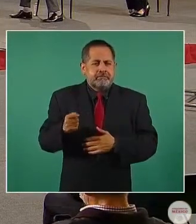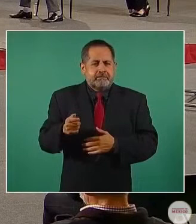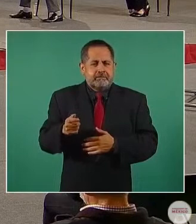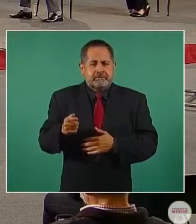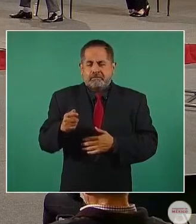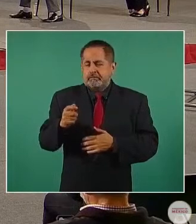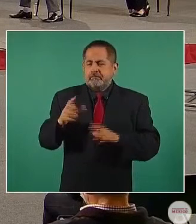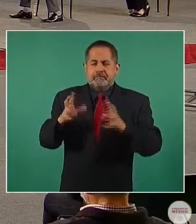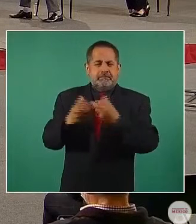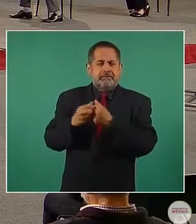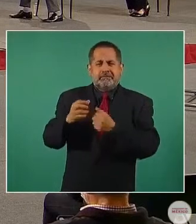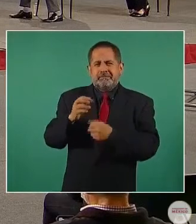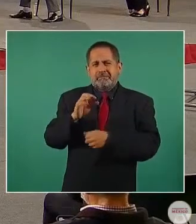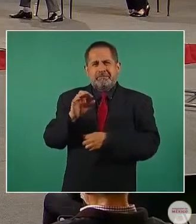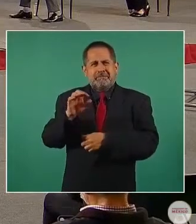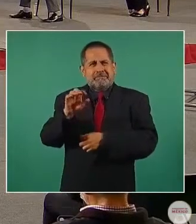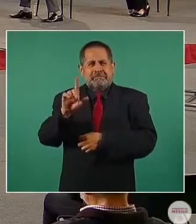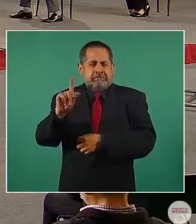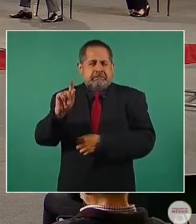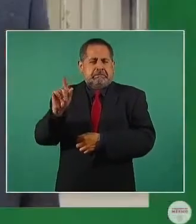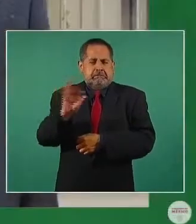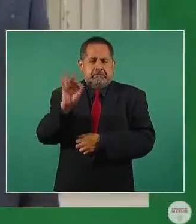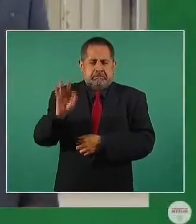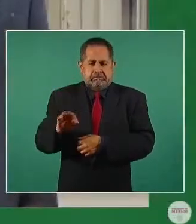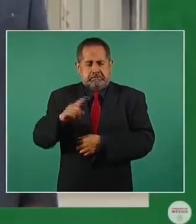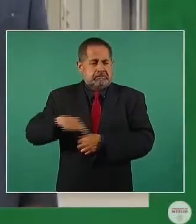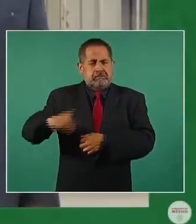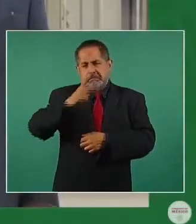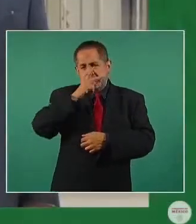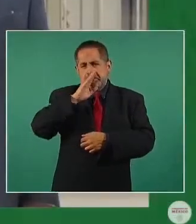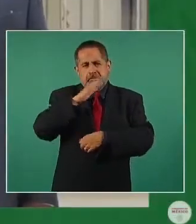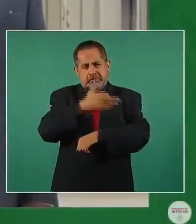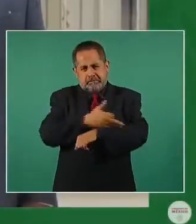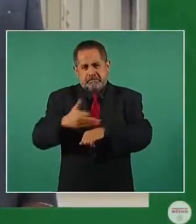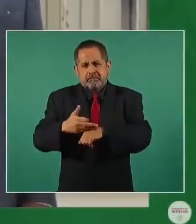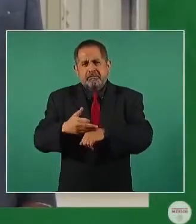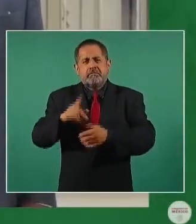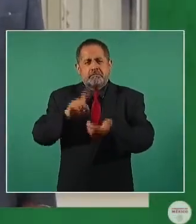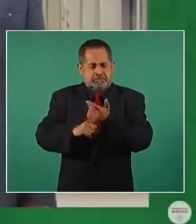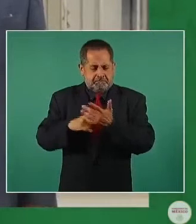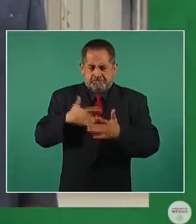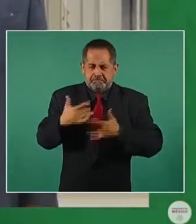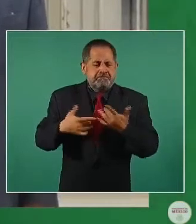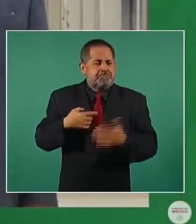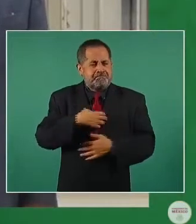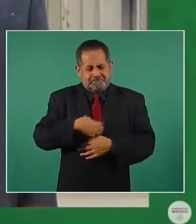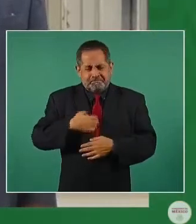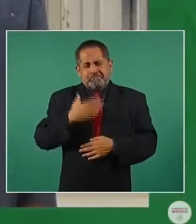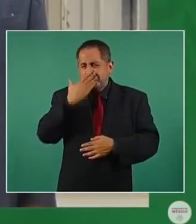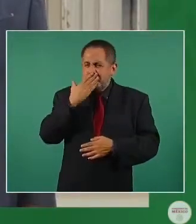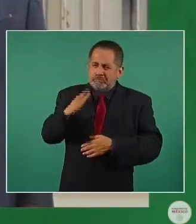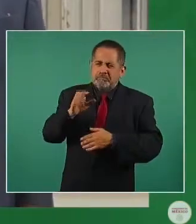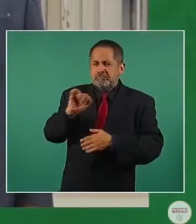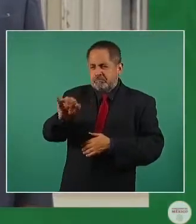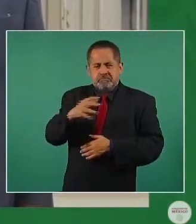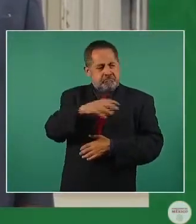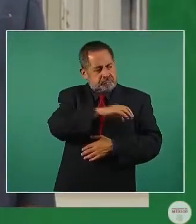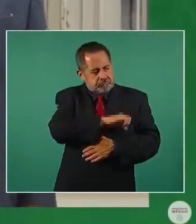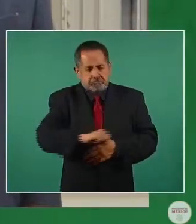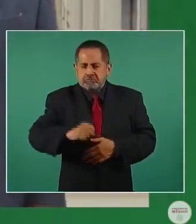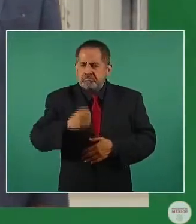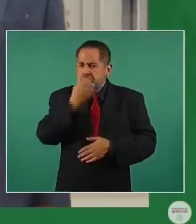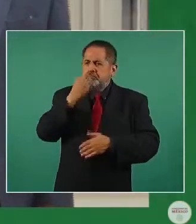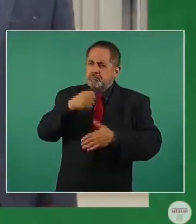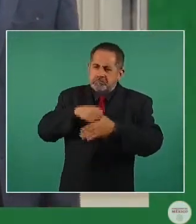del 60%, casi 70% de los padres de familia tienen un ánimo laboral de traer a sus